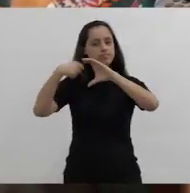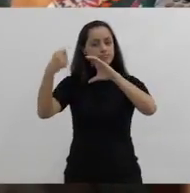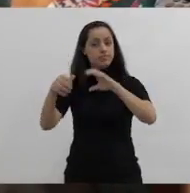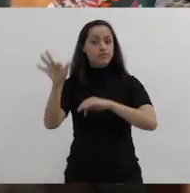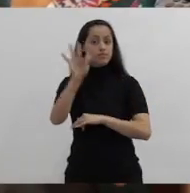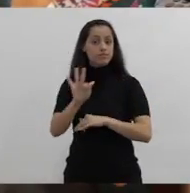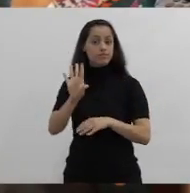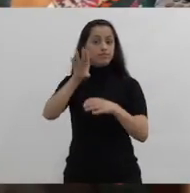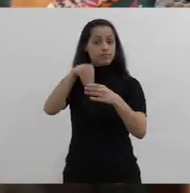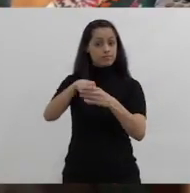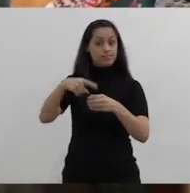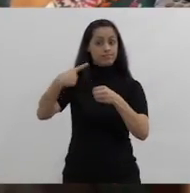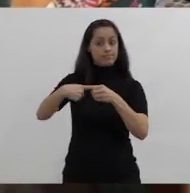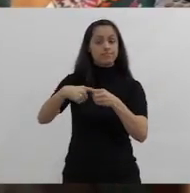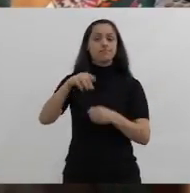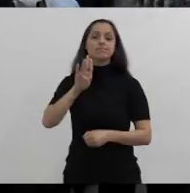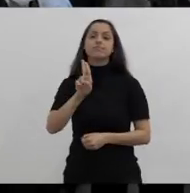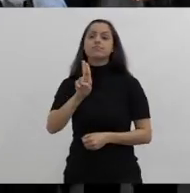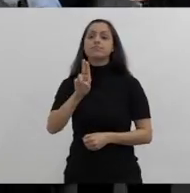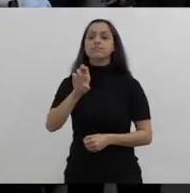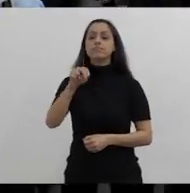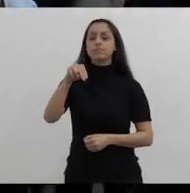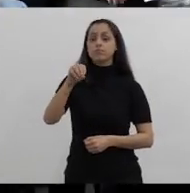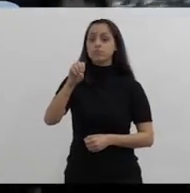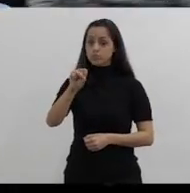la Universidad de Buenos Aires.